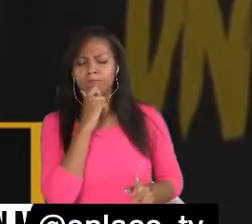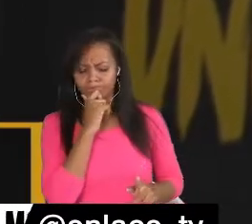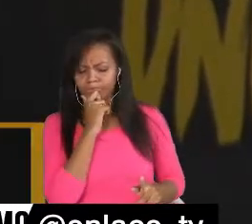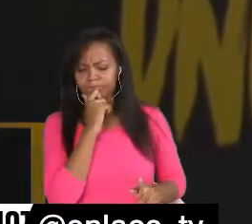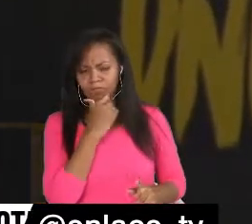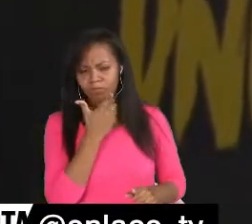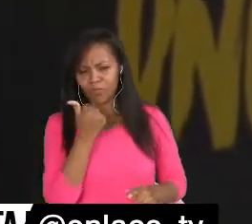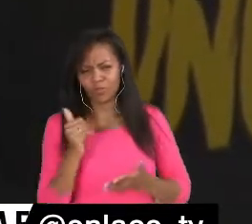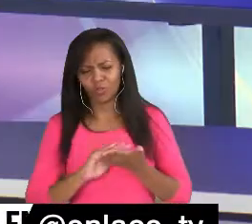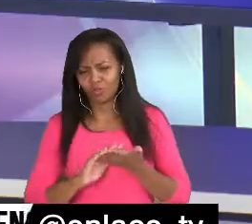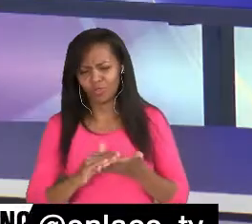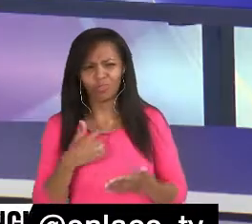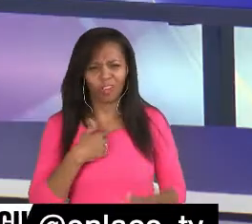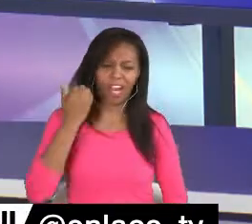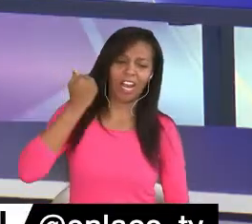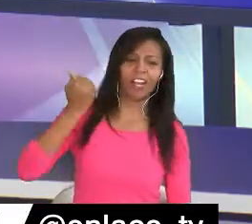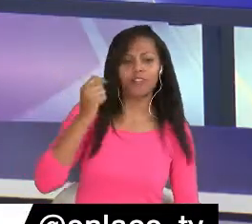el suicidio.